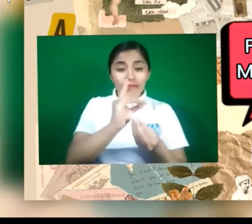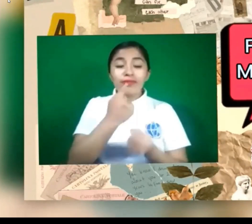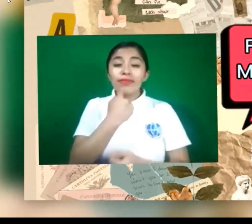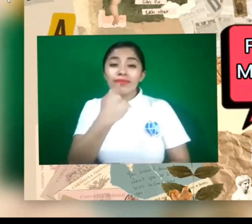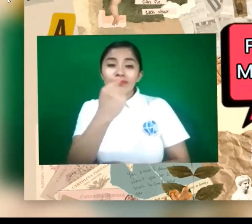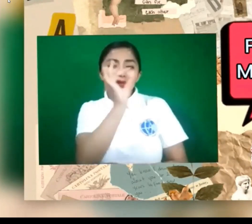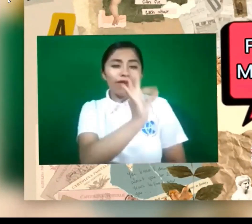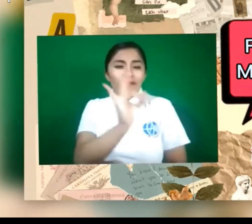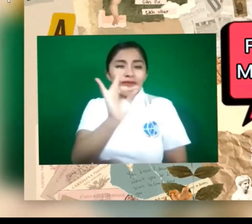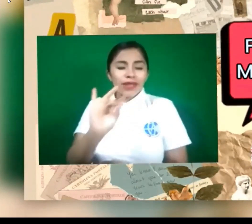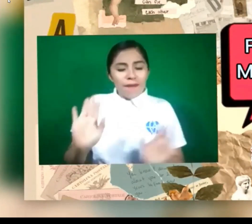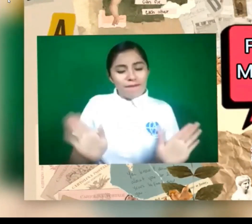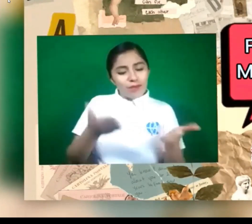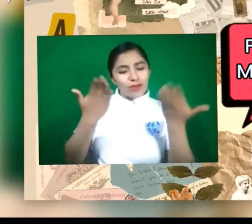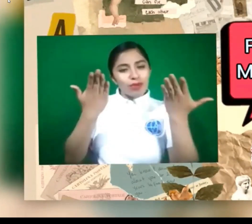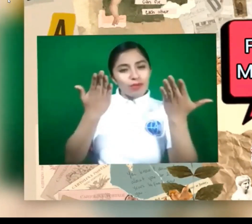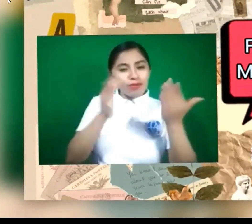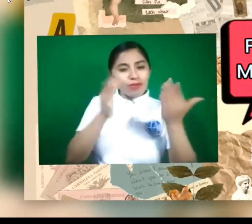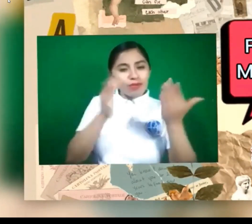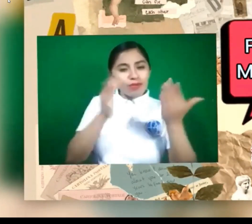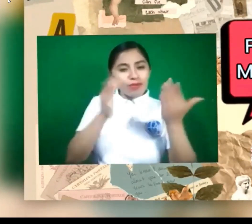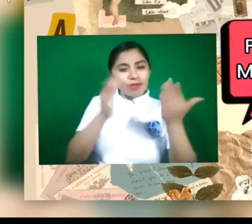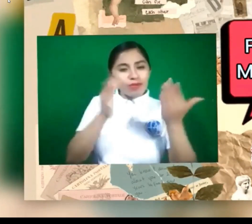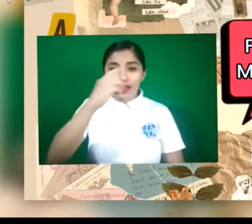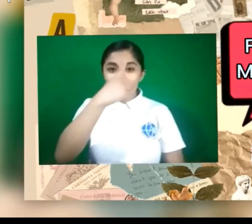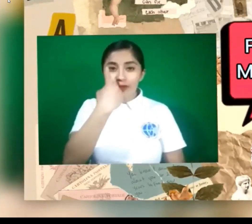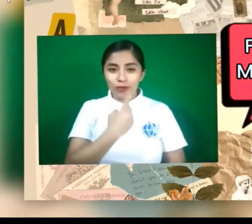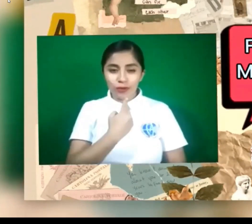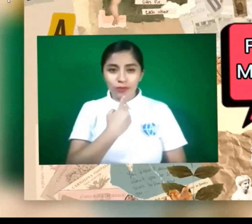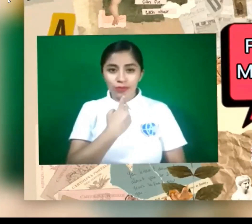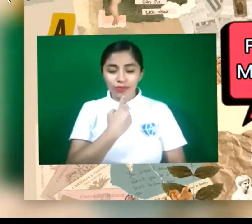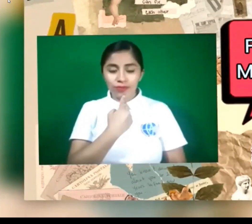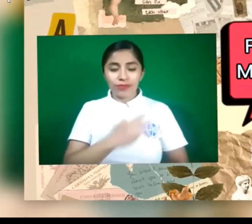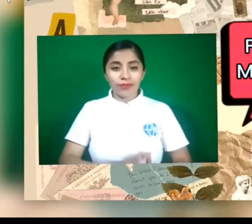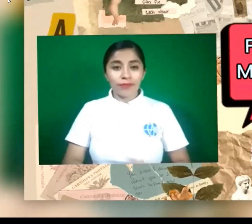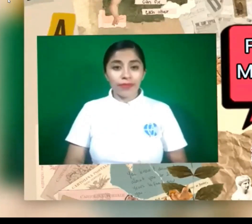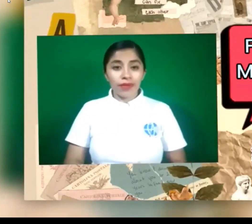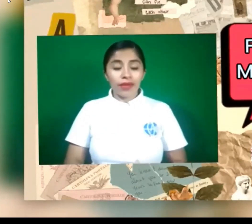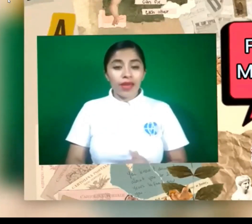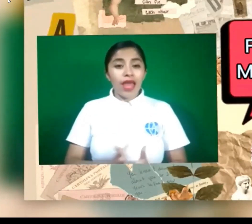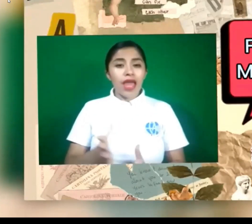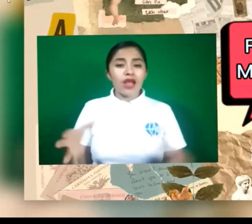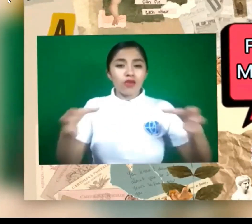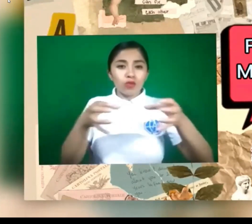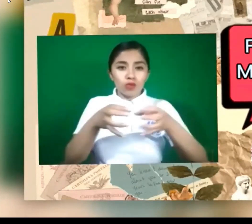algunas familias diciendo unas frases de motivación para cada uno de sus hijos,